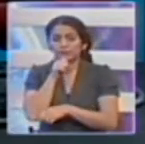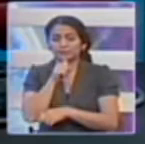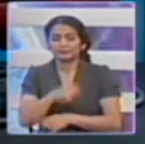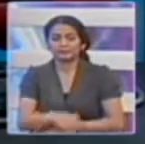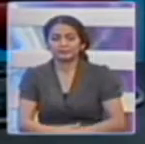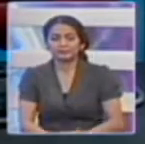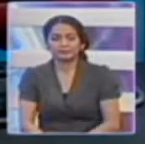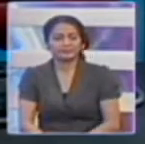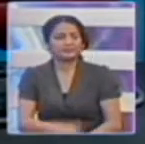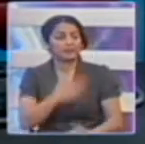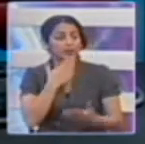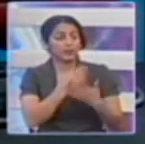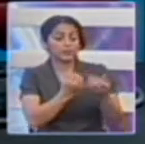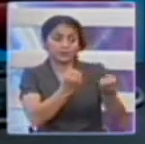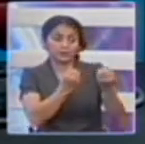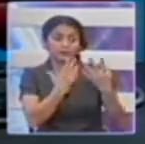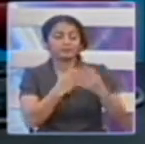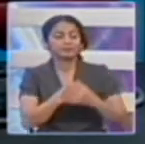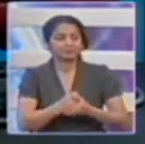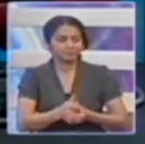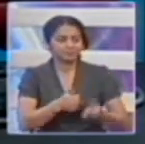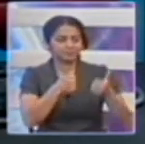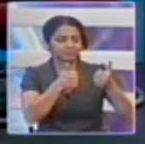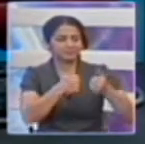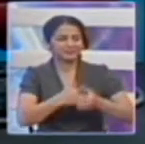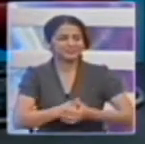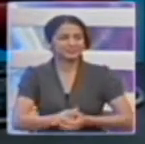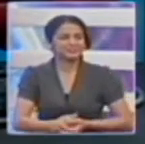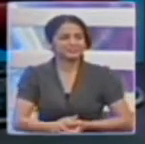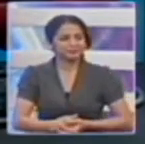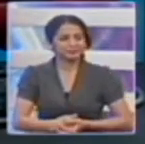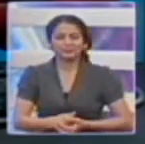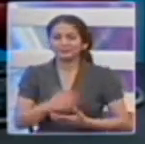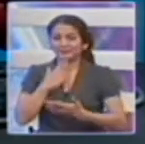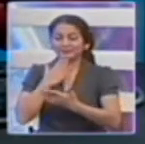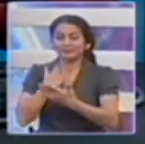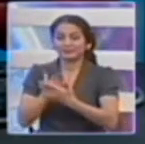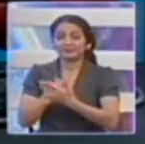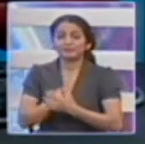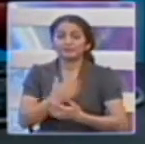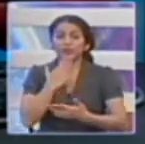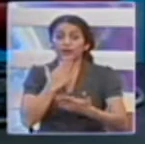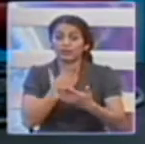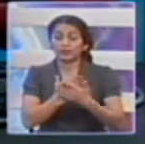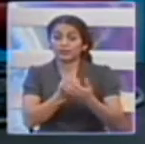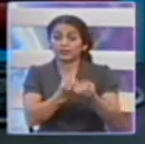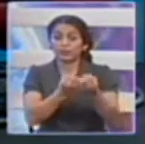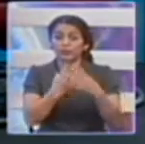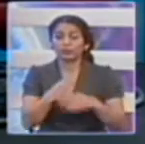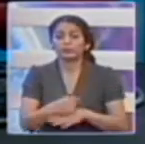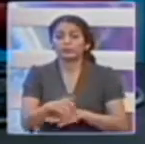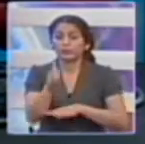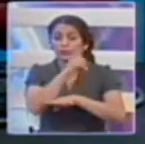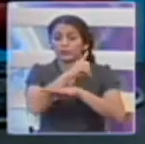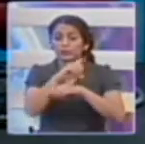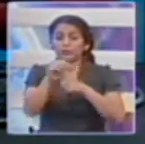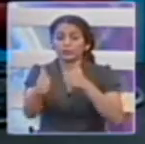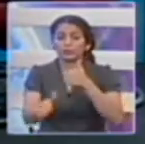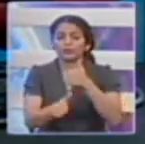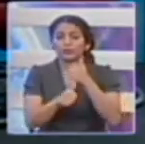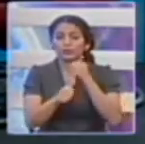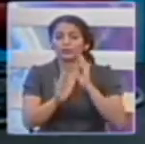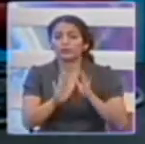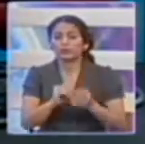principio. Javier, quiero agradecerle por haber estado con nosotros esta mañana. Que tenga buen día. Gracias. Gracias a Javier Andrade, subdirector del Instituto Ecuatoriano de